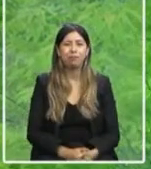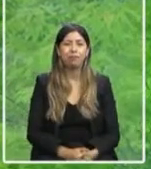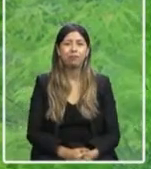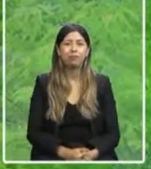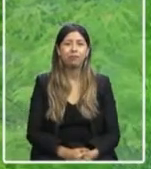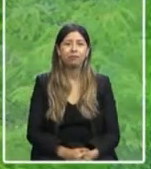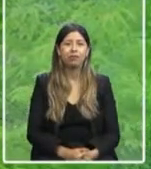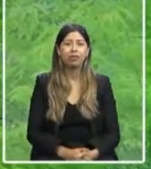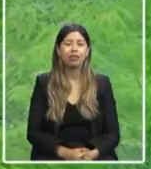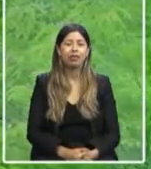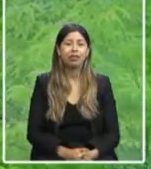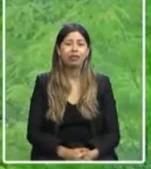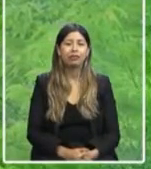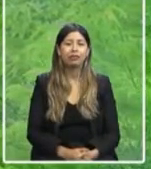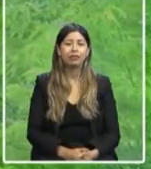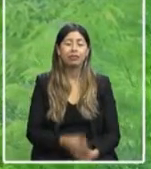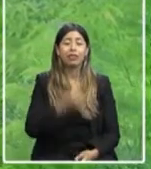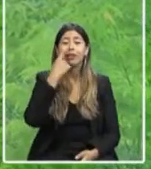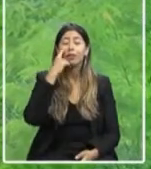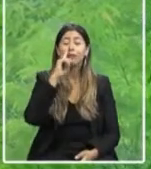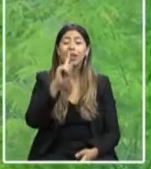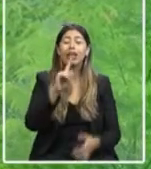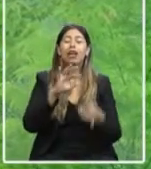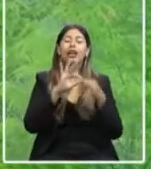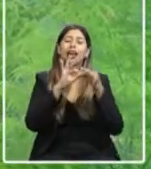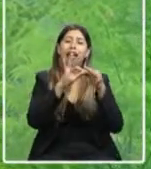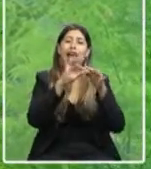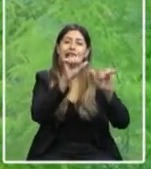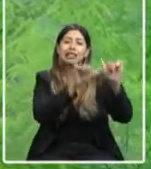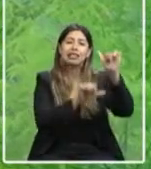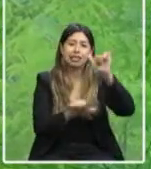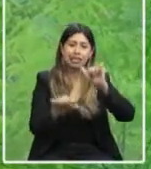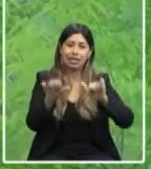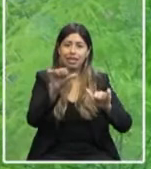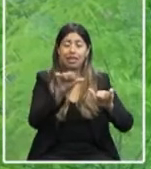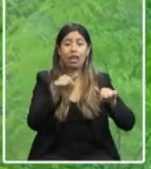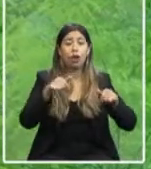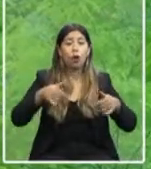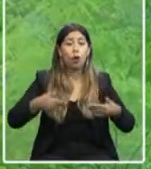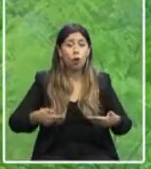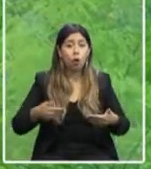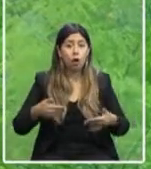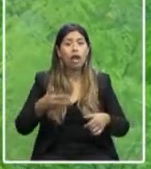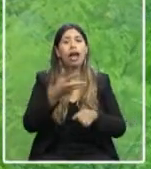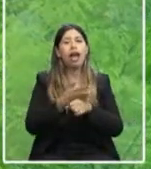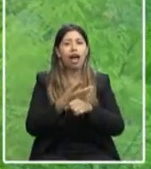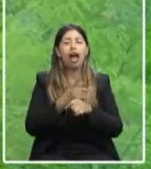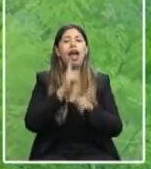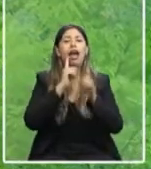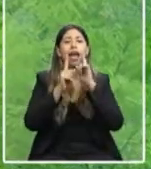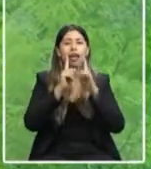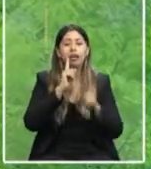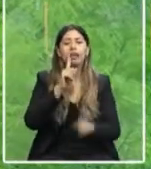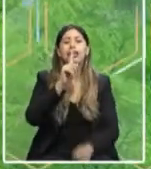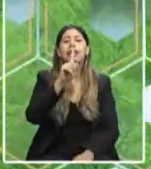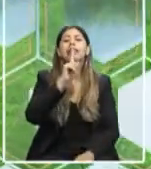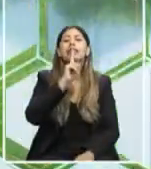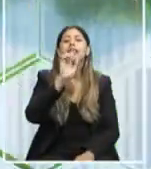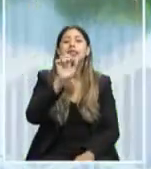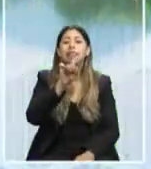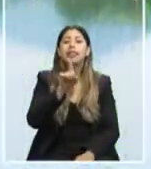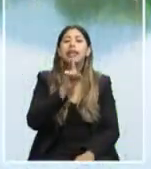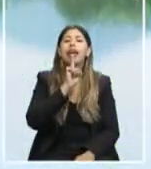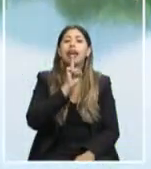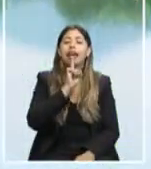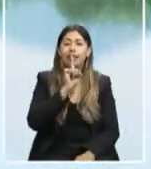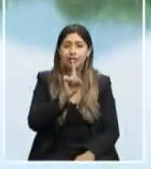Pero gracias principalmente a la ciencia, hoy poseemos test. Y acá es importante, y quiero ser